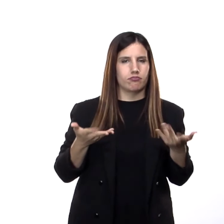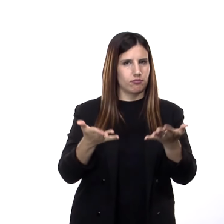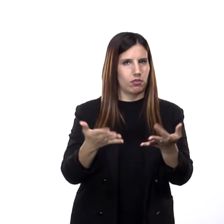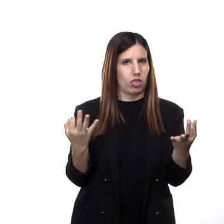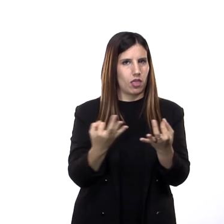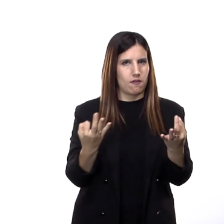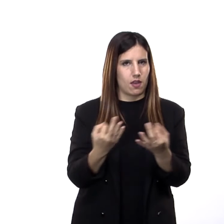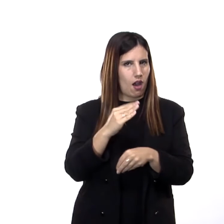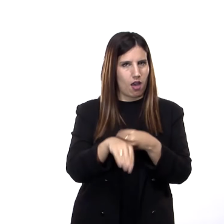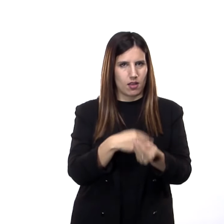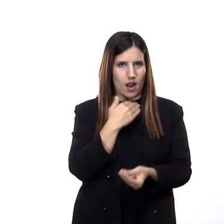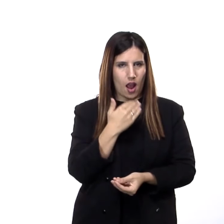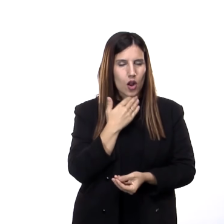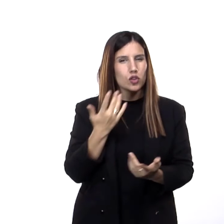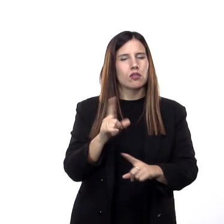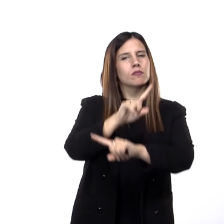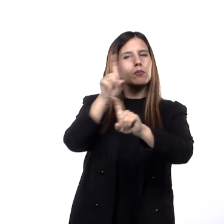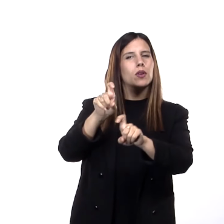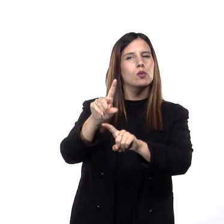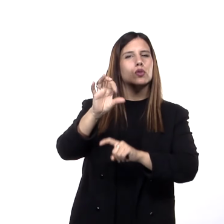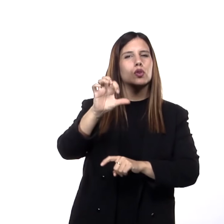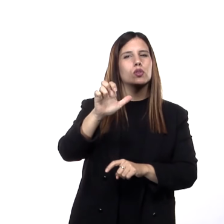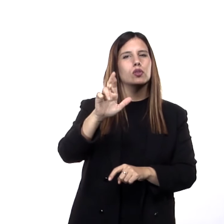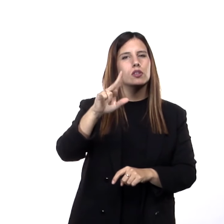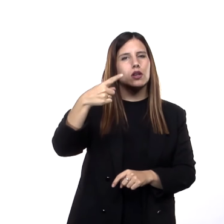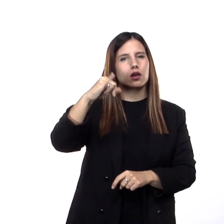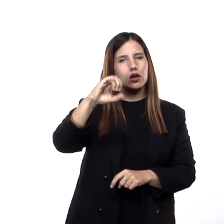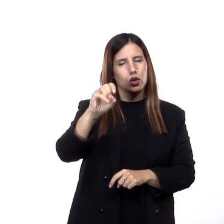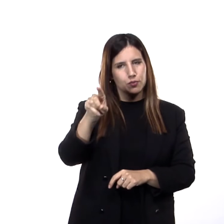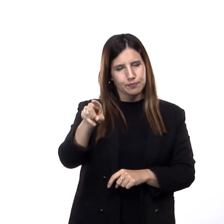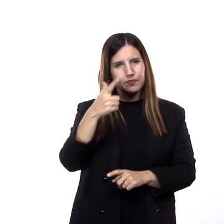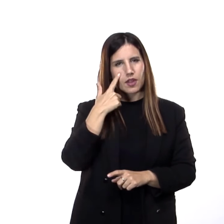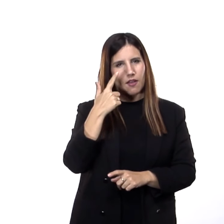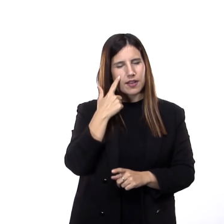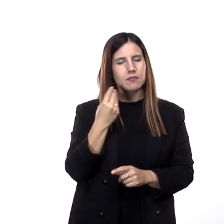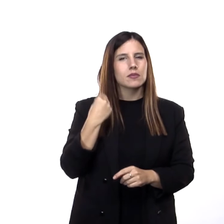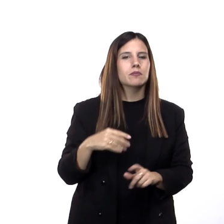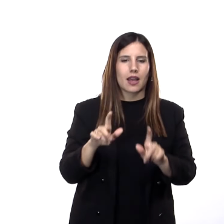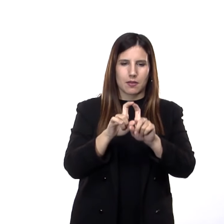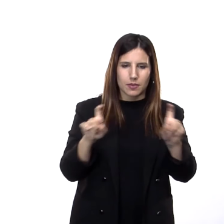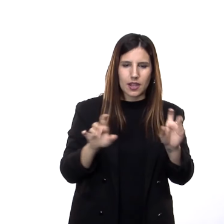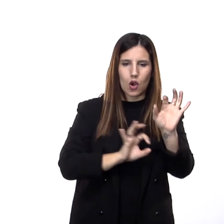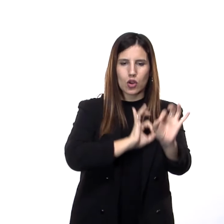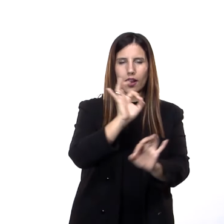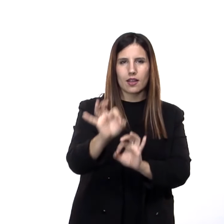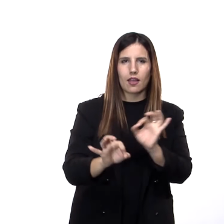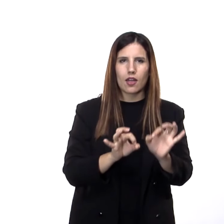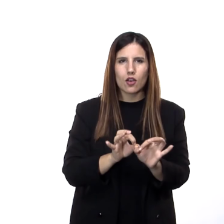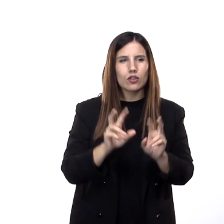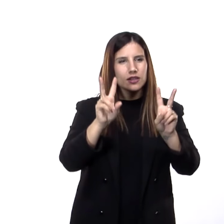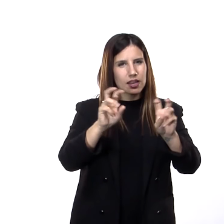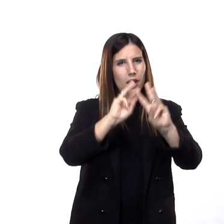pregunta a ti sergio que sería qué capacidades que pilas propias es decir la propia organización en cuanto a